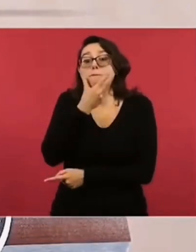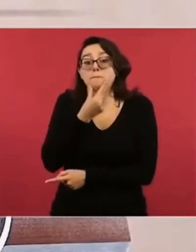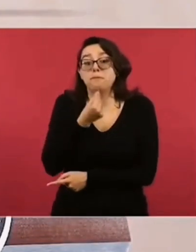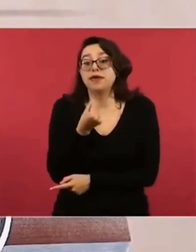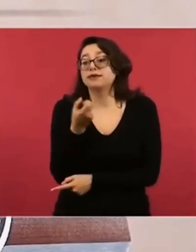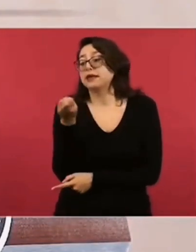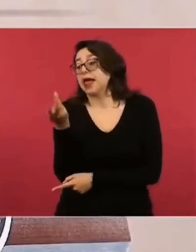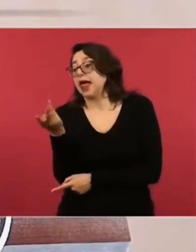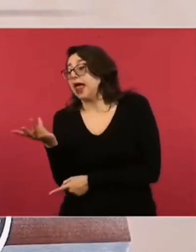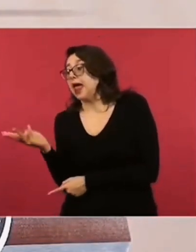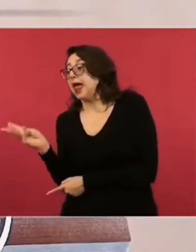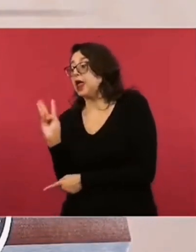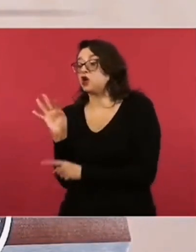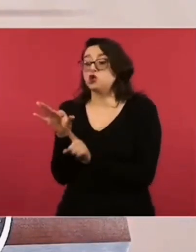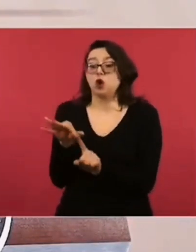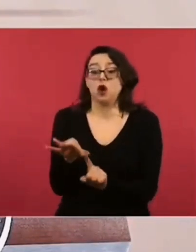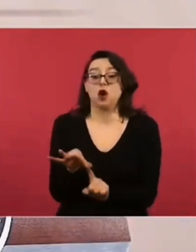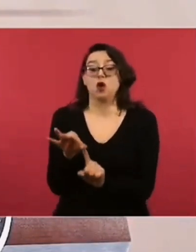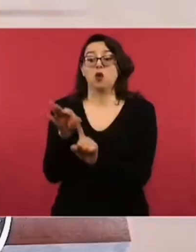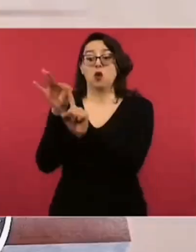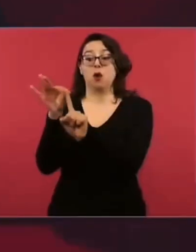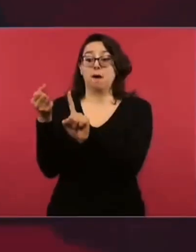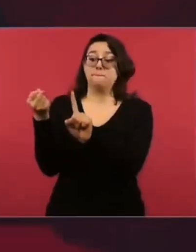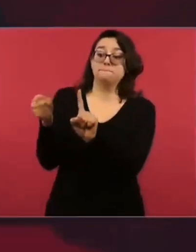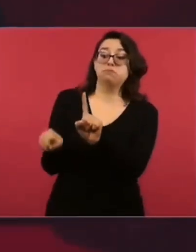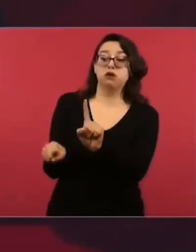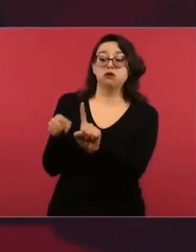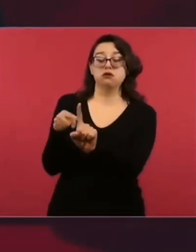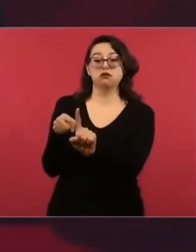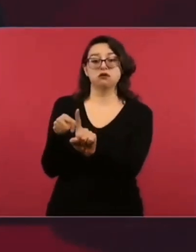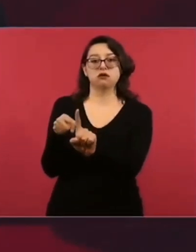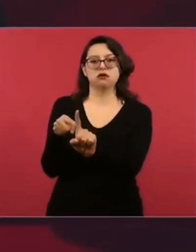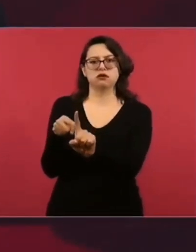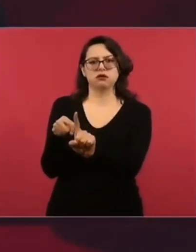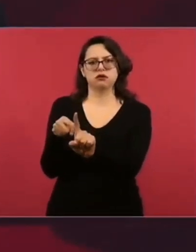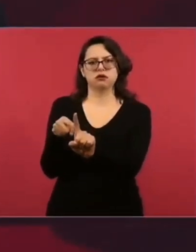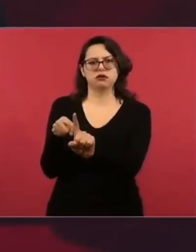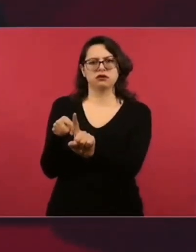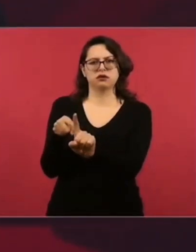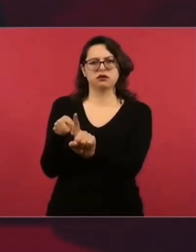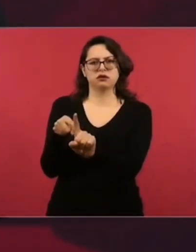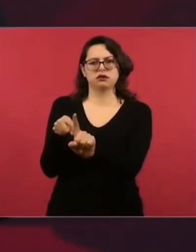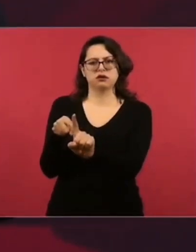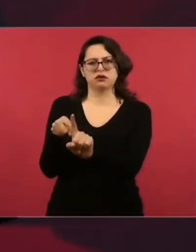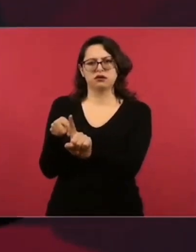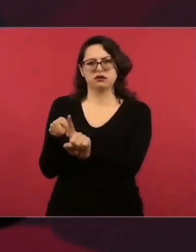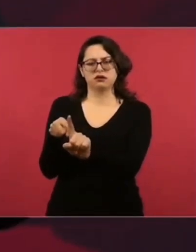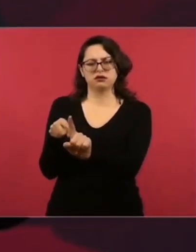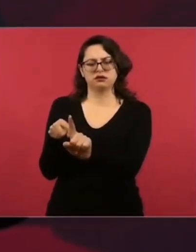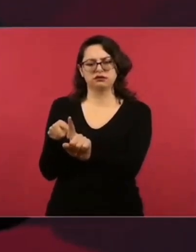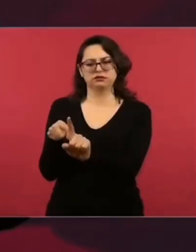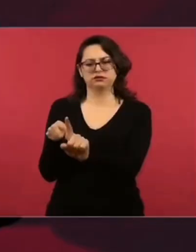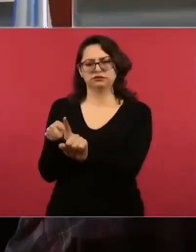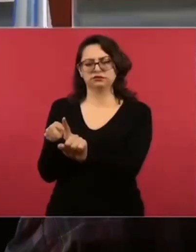Fíjense la perversidad de